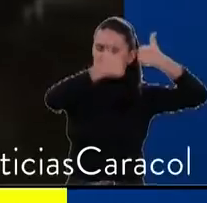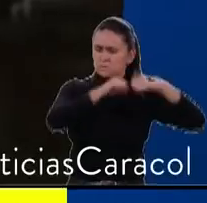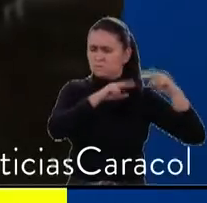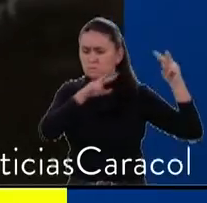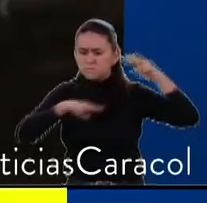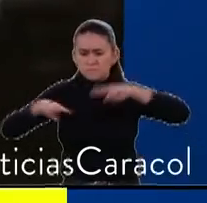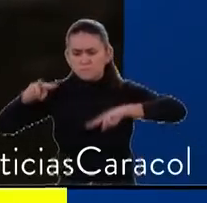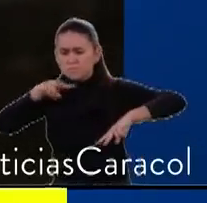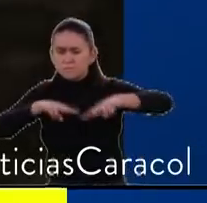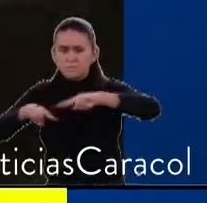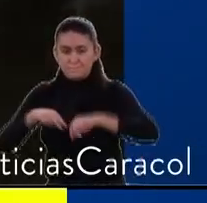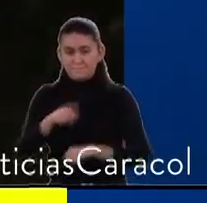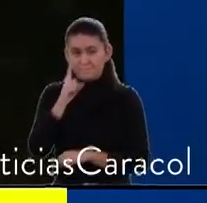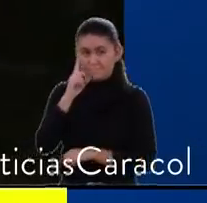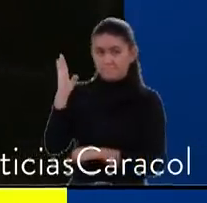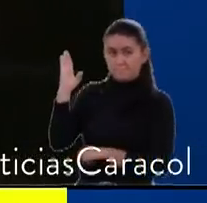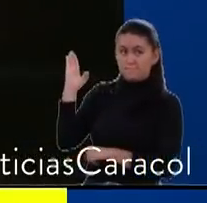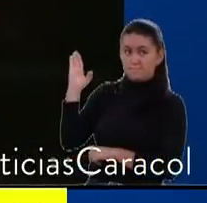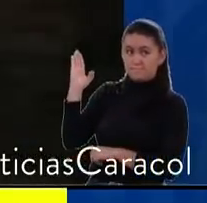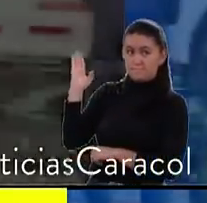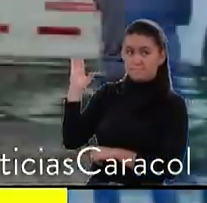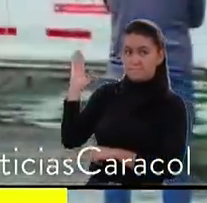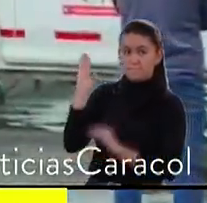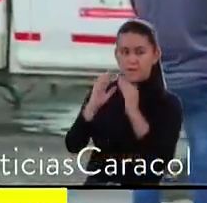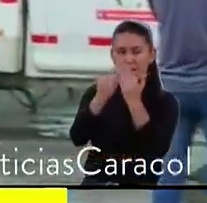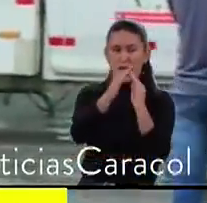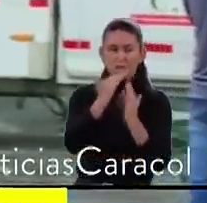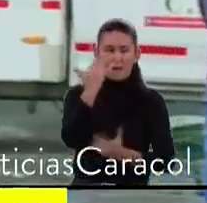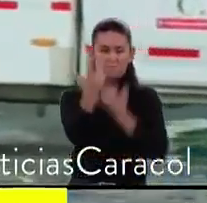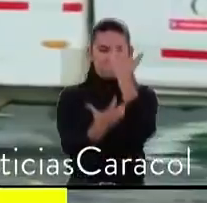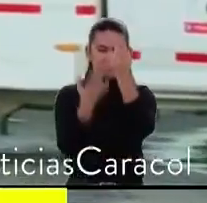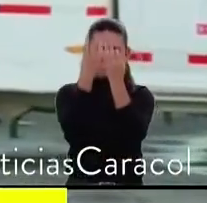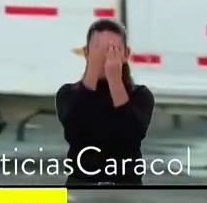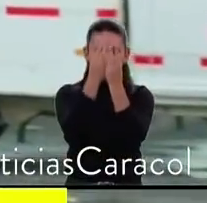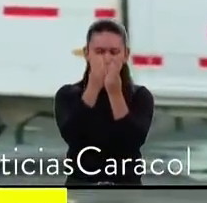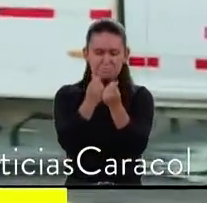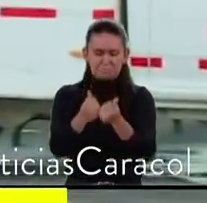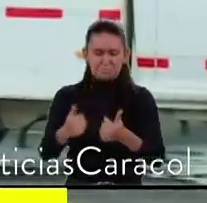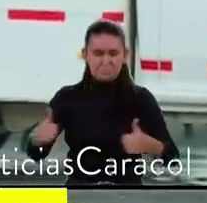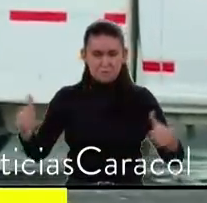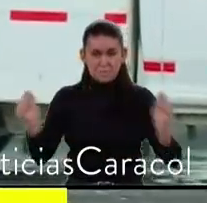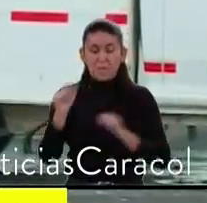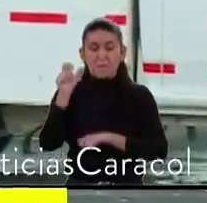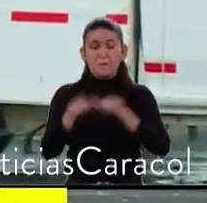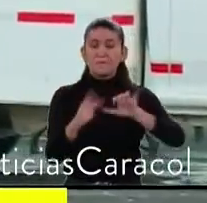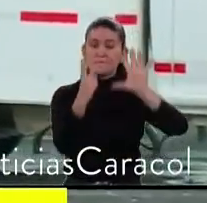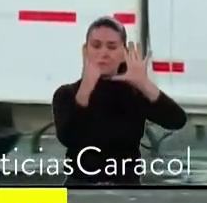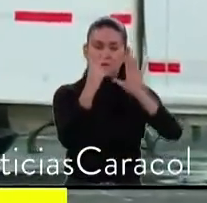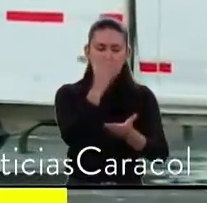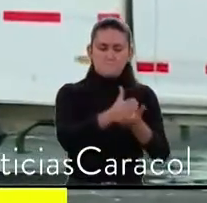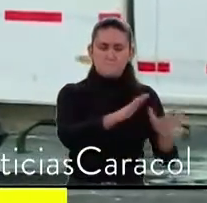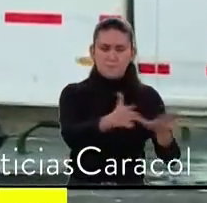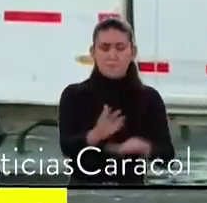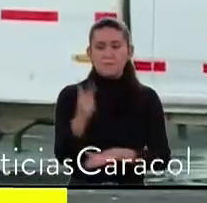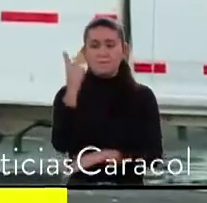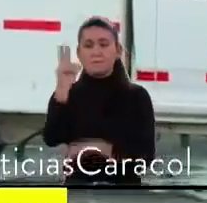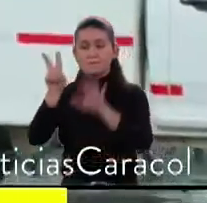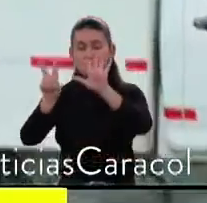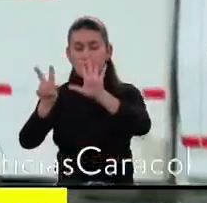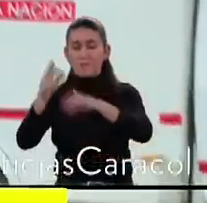lugar. Aquí se ven las 3 viviendas que quedaron completamente incineradas. 7 personas murieron y 7 resultaron heridas que